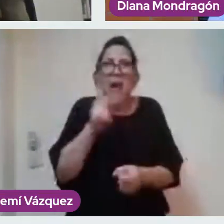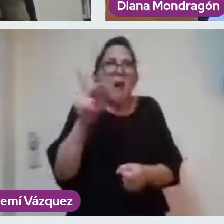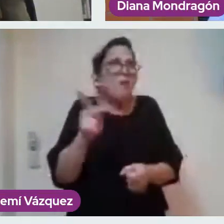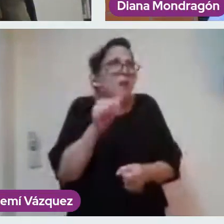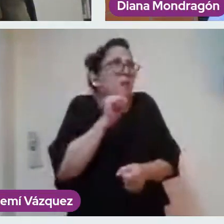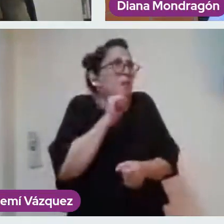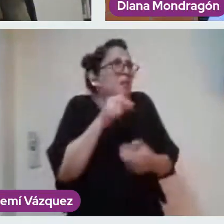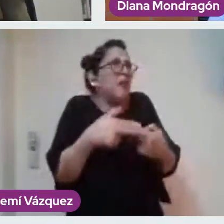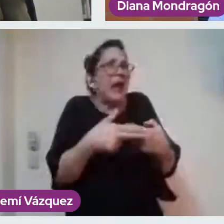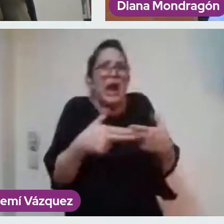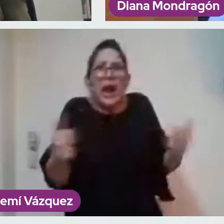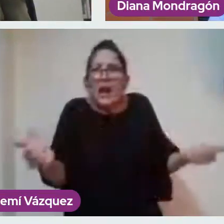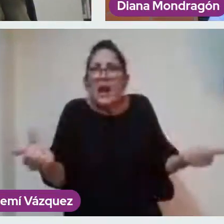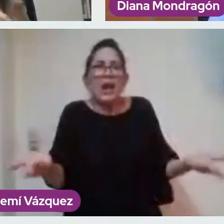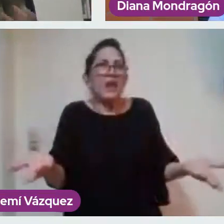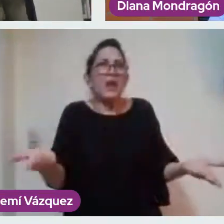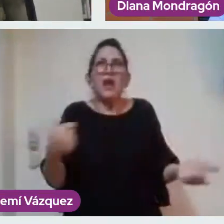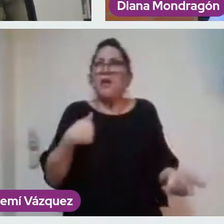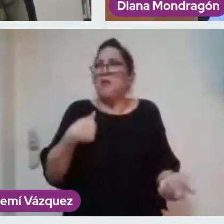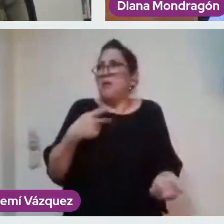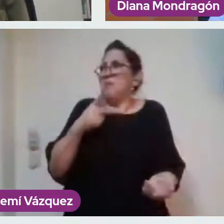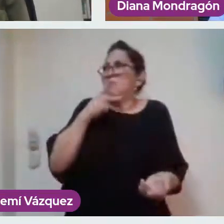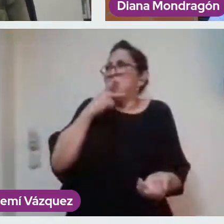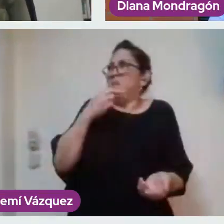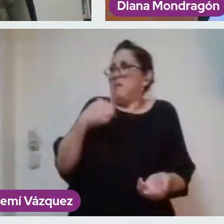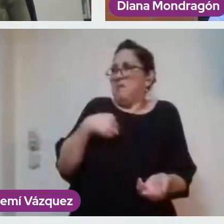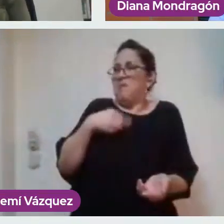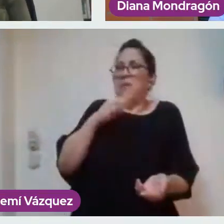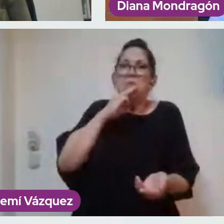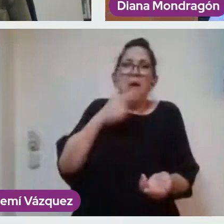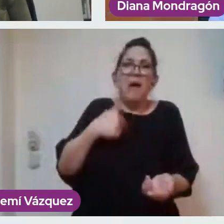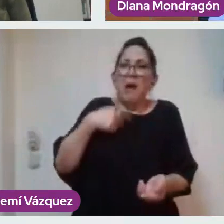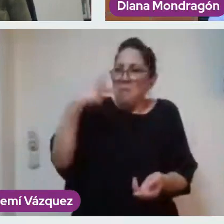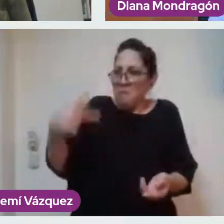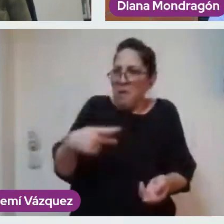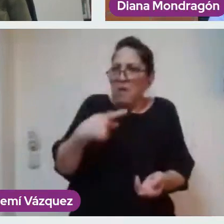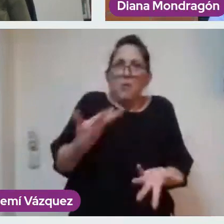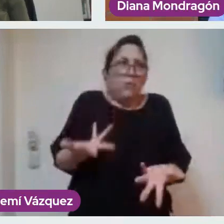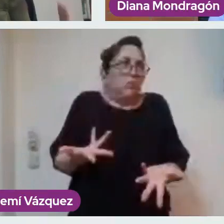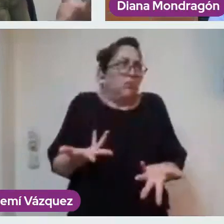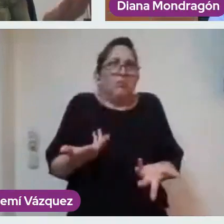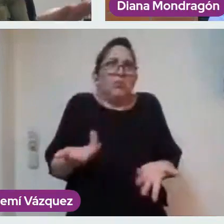qué momento me preguntaron?, ¿no? Porque claro, a fin de cuentas, pues, somos parte